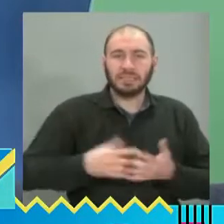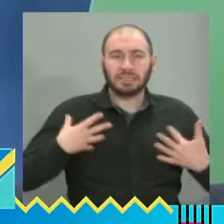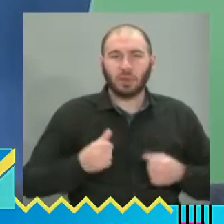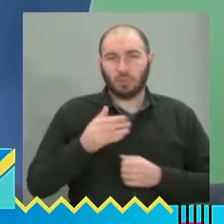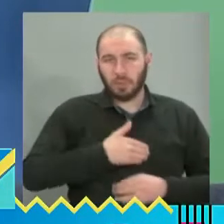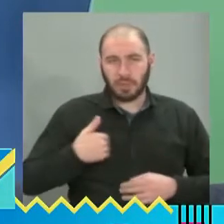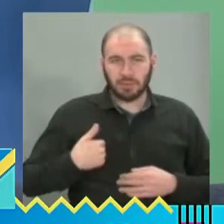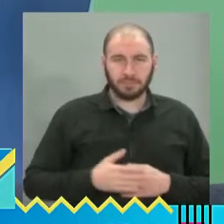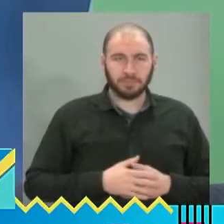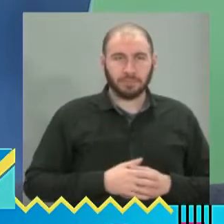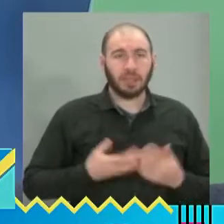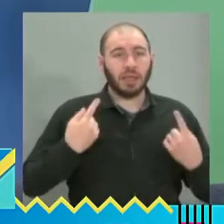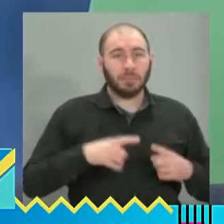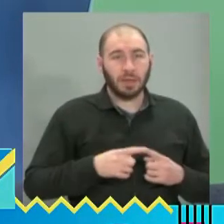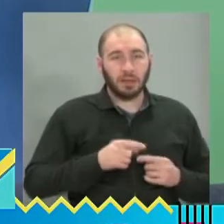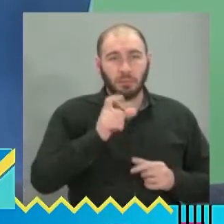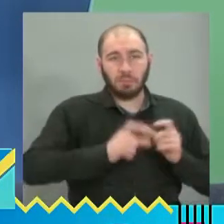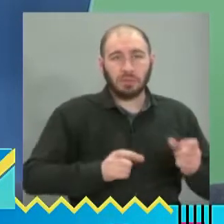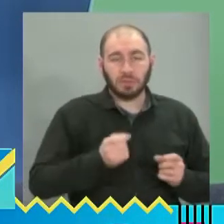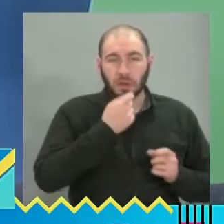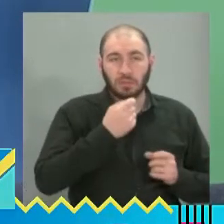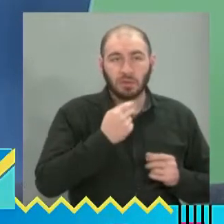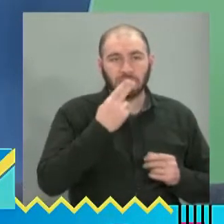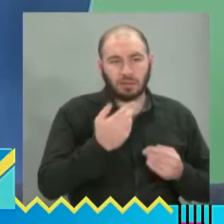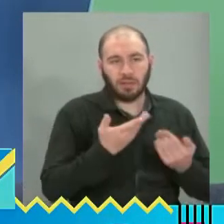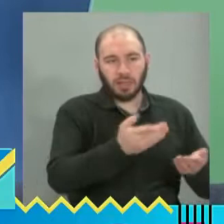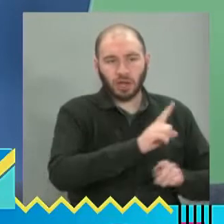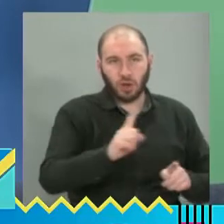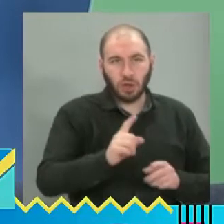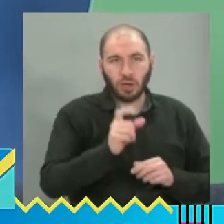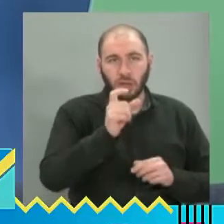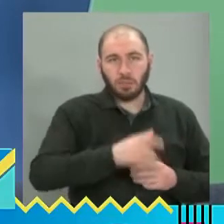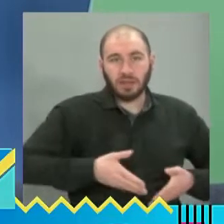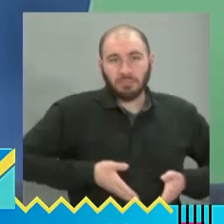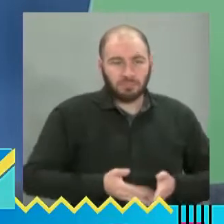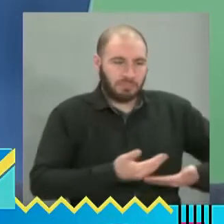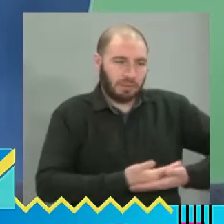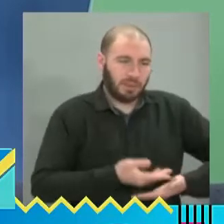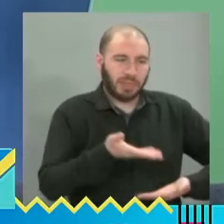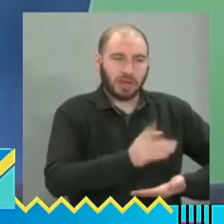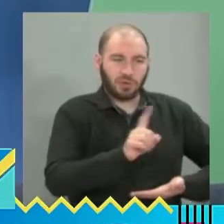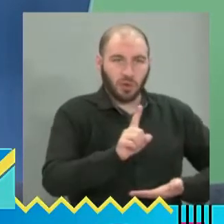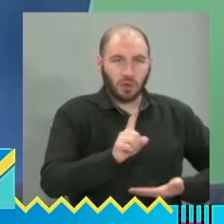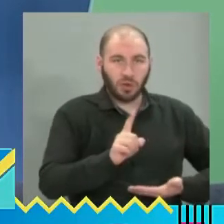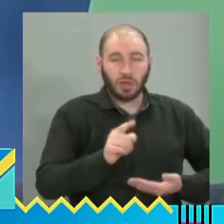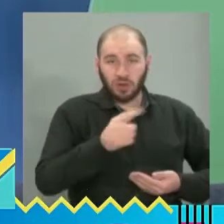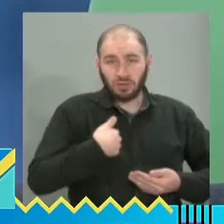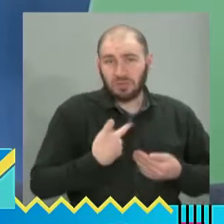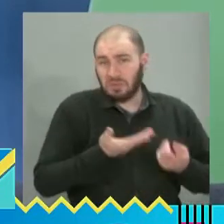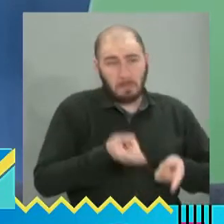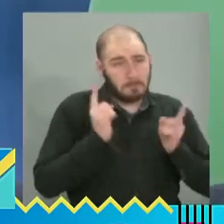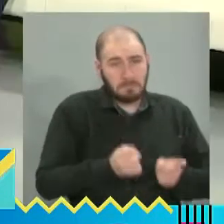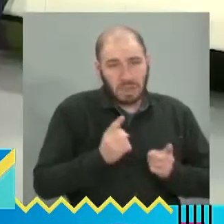salud de la mamá. Pero nadie se le ocurriría convidarle un cigarrillo a un recién nacido. Y que lo estamos